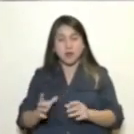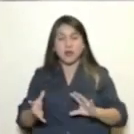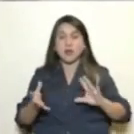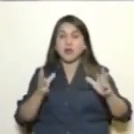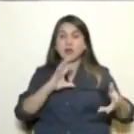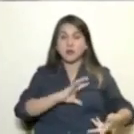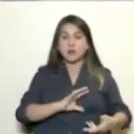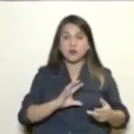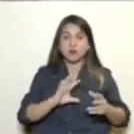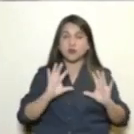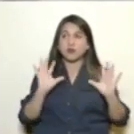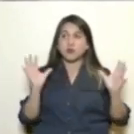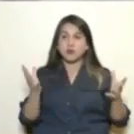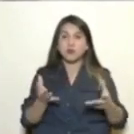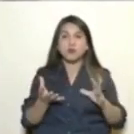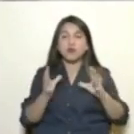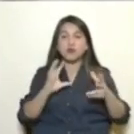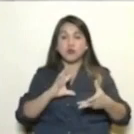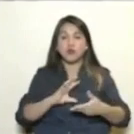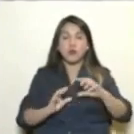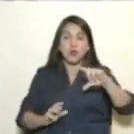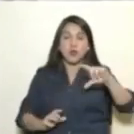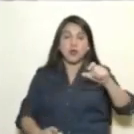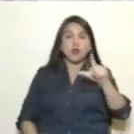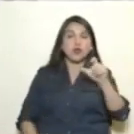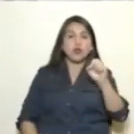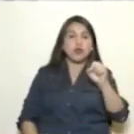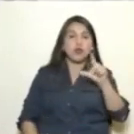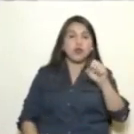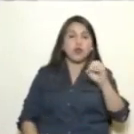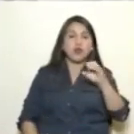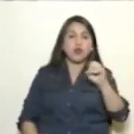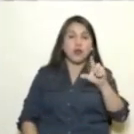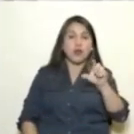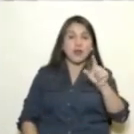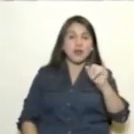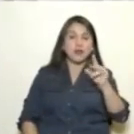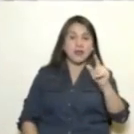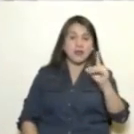mundo global. La glolocalidad que hablan algunos.